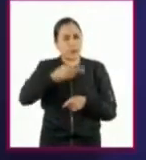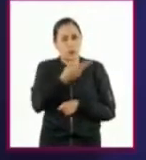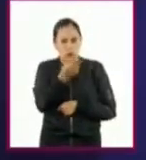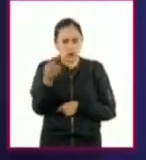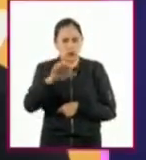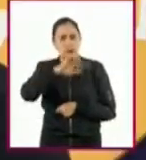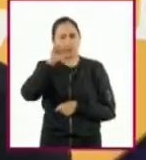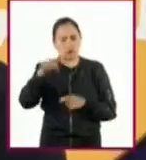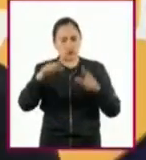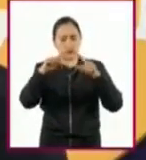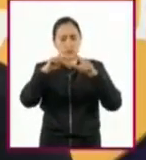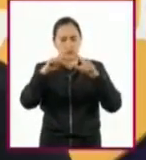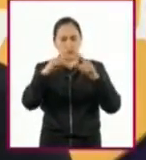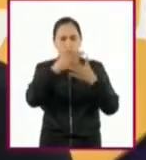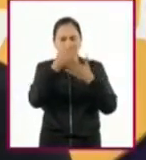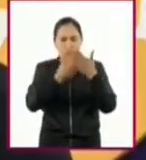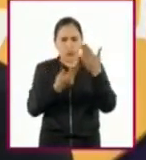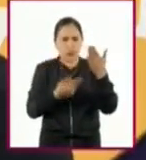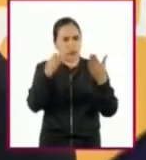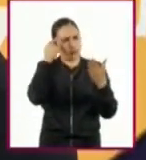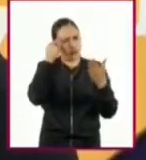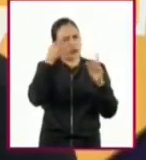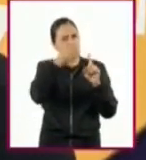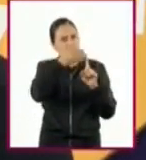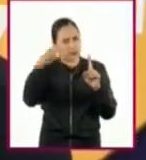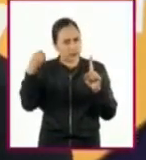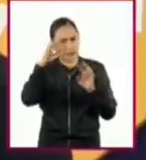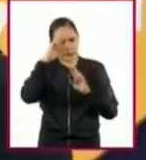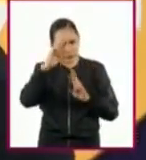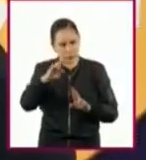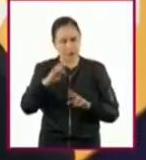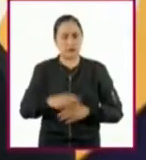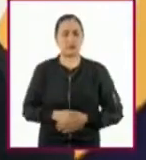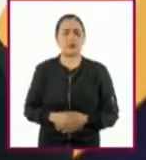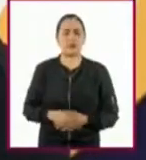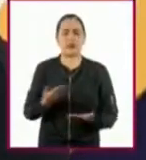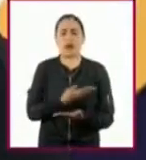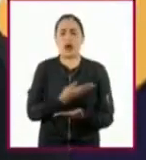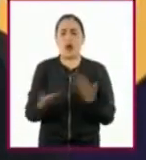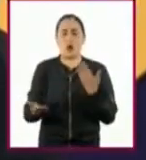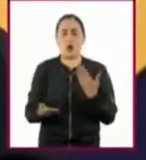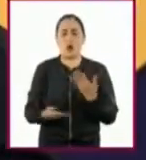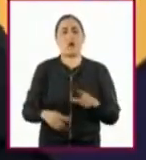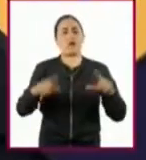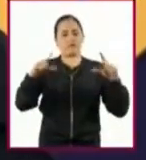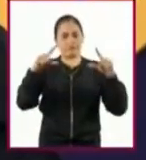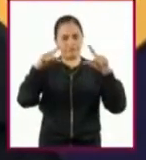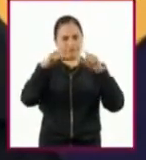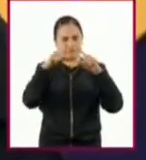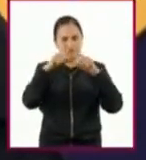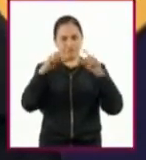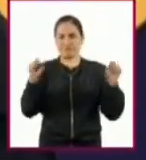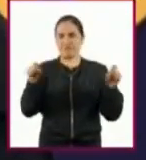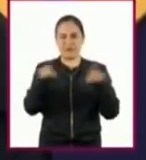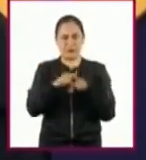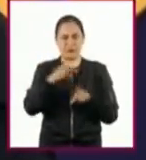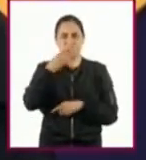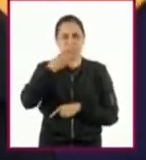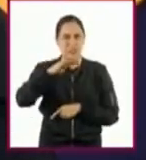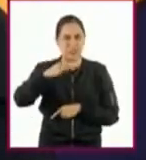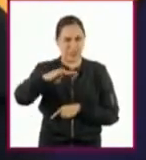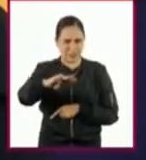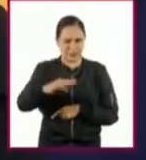triángulo. Continuemos. Ahora construiremos cuadriláteros, siguiendo con el juego del telegrama.